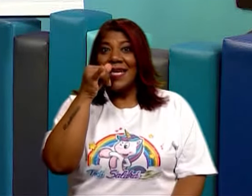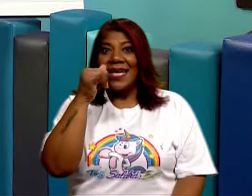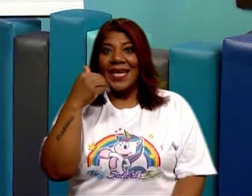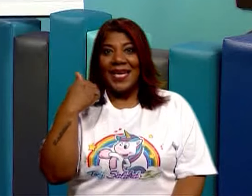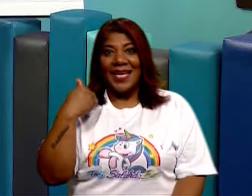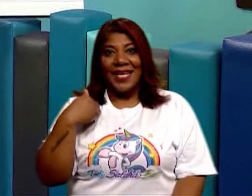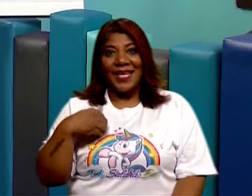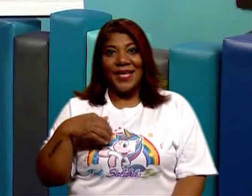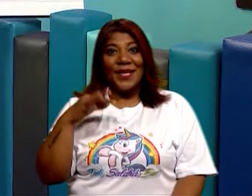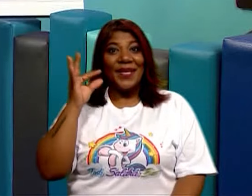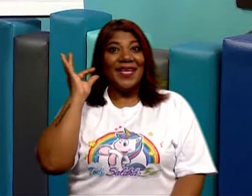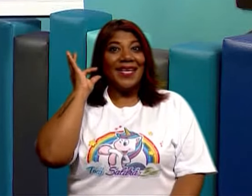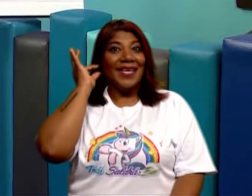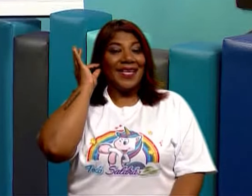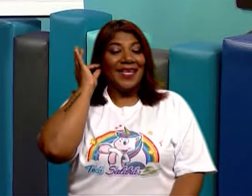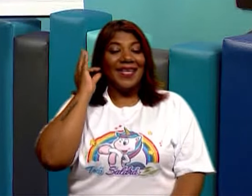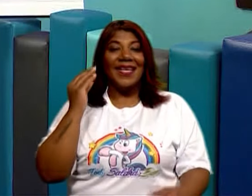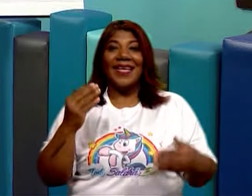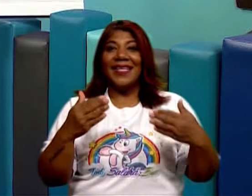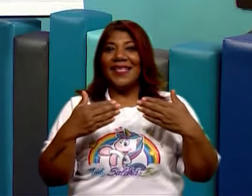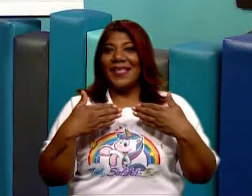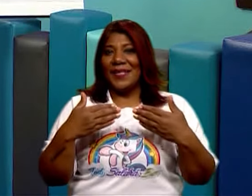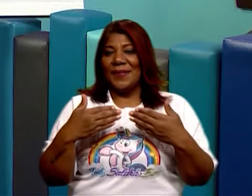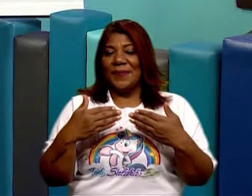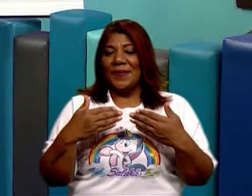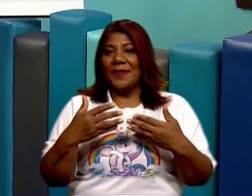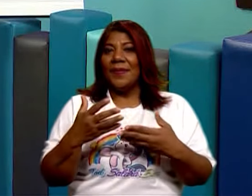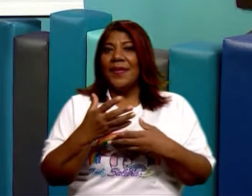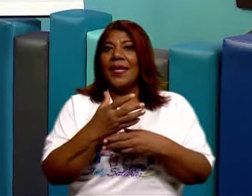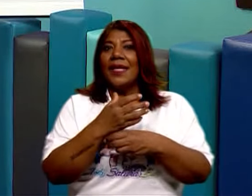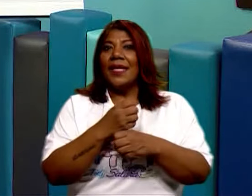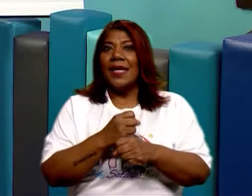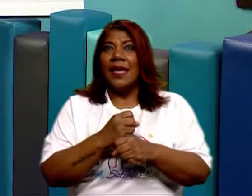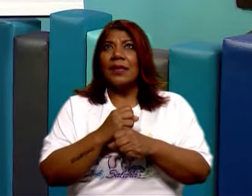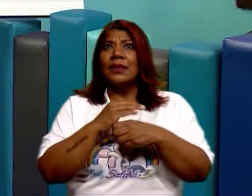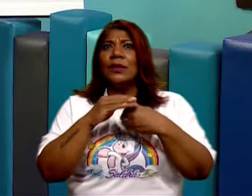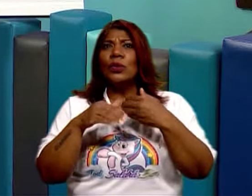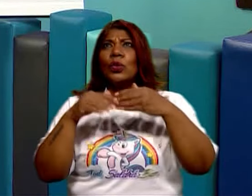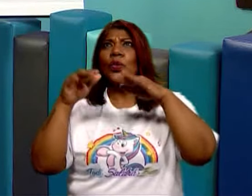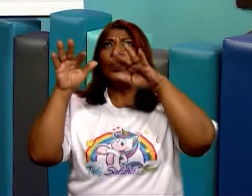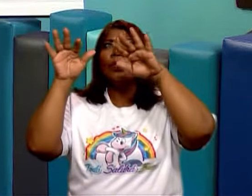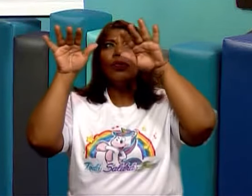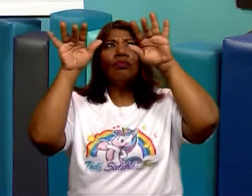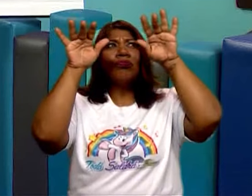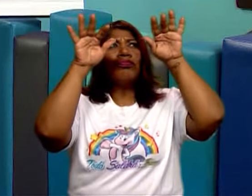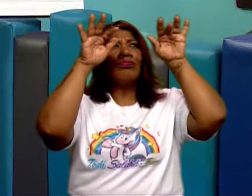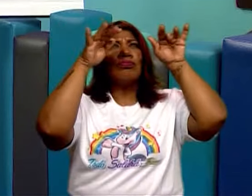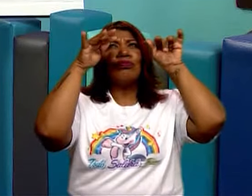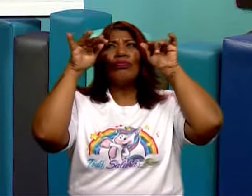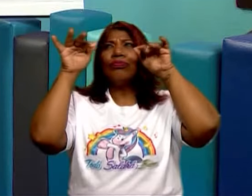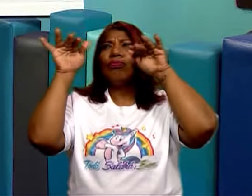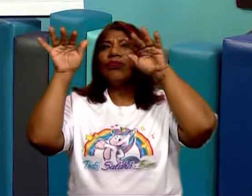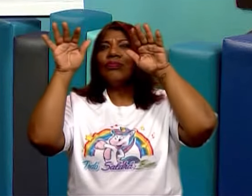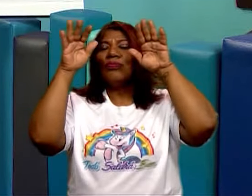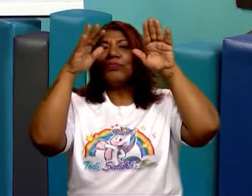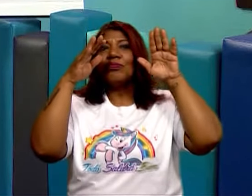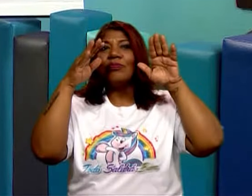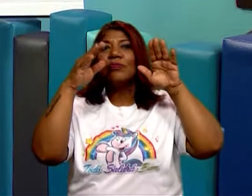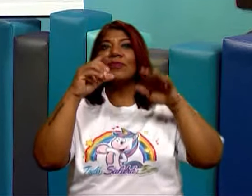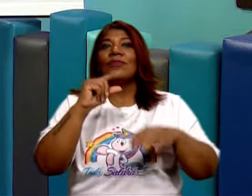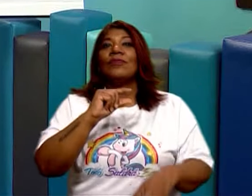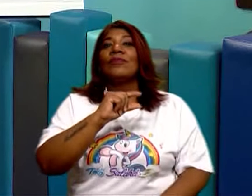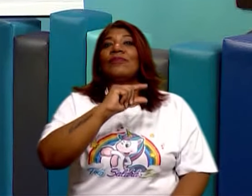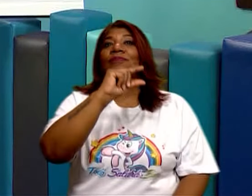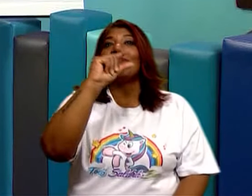nuestro país. Aquellas personas que han hecho que ese paisaje natural, convertirlo a un paisaje geográfico, a un